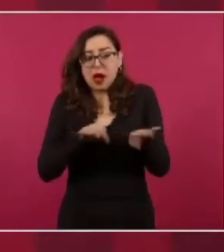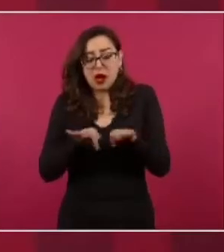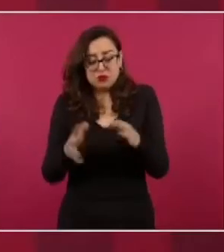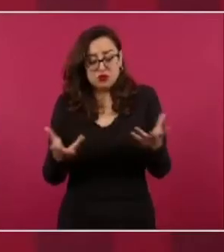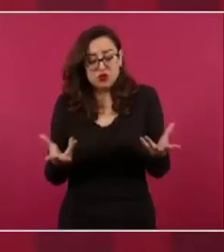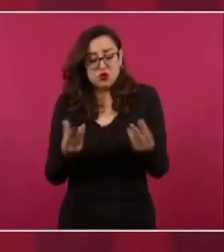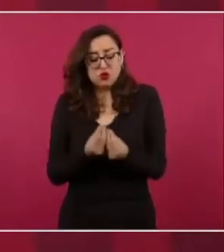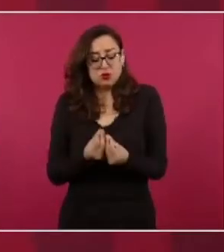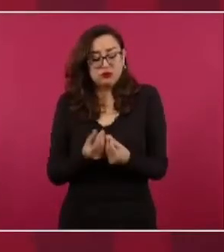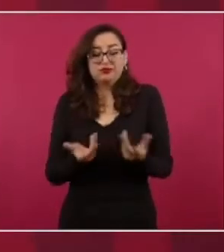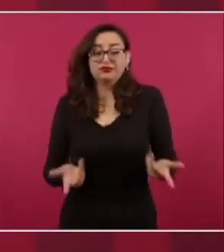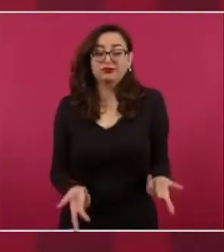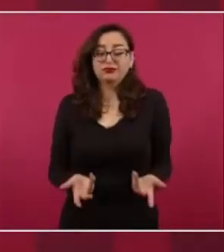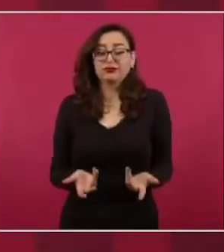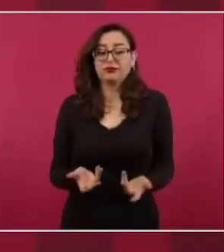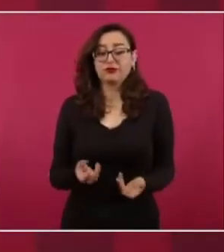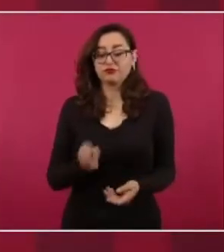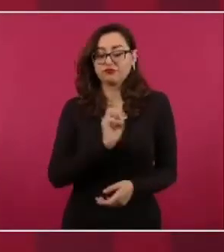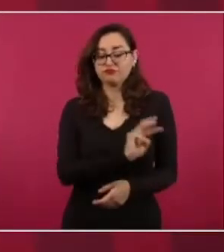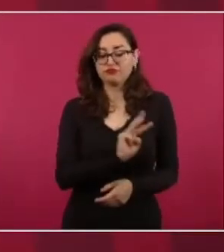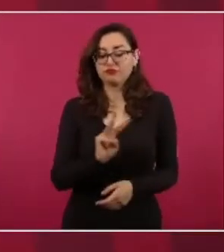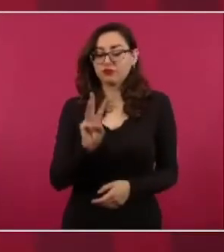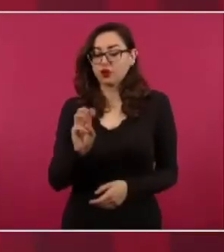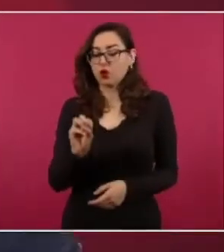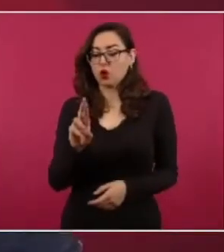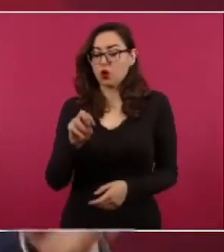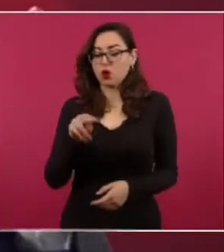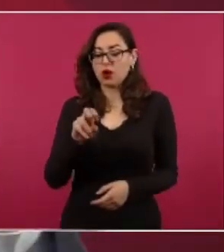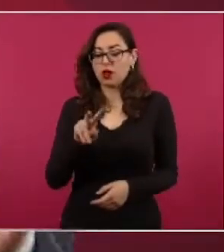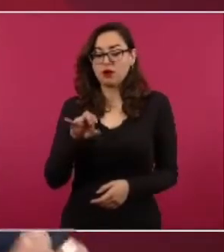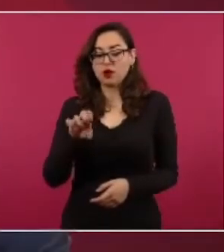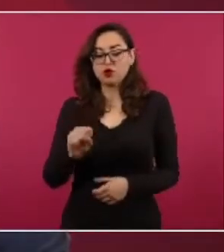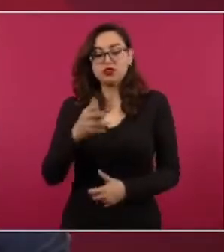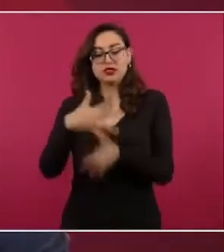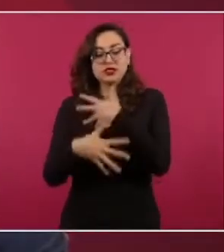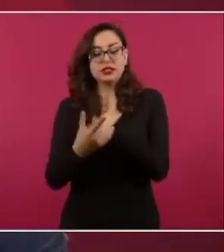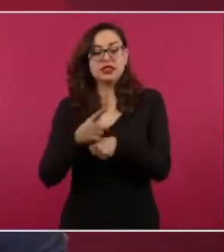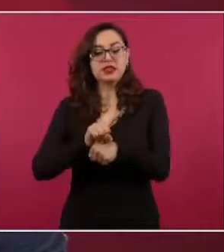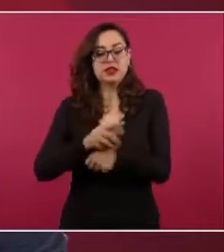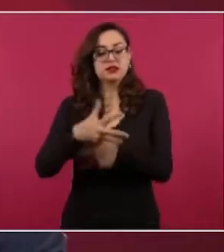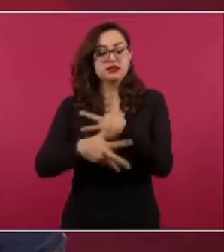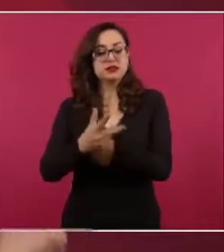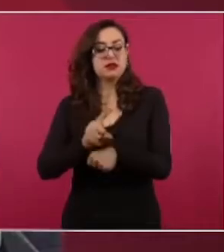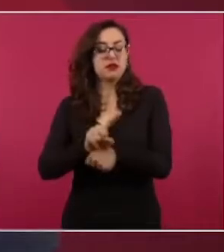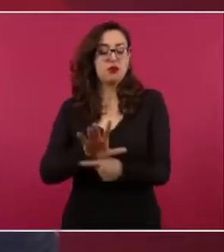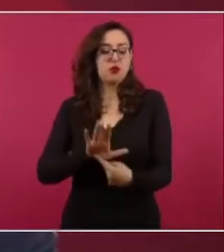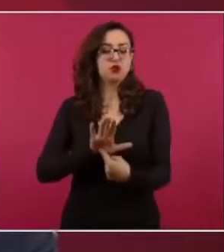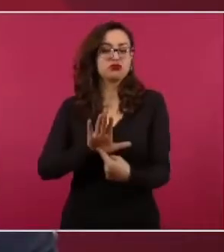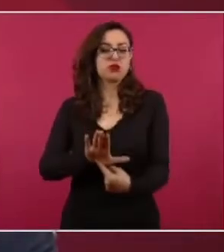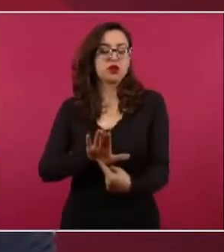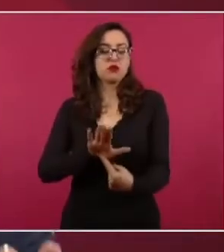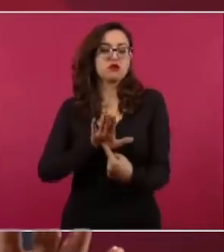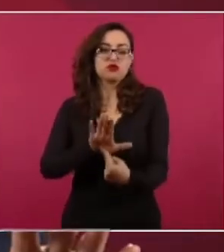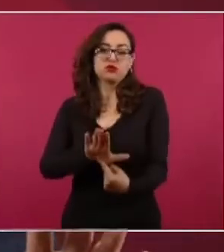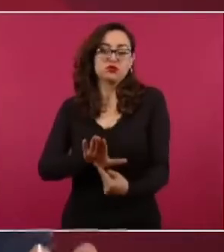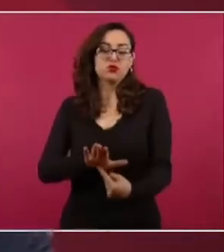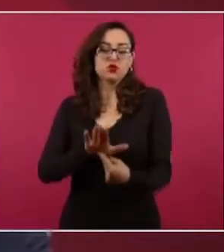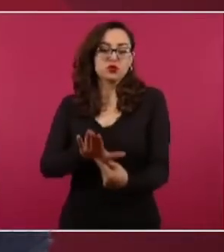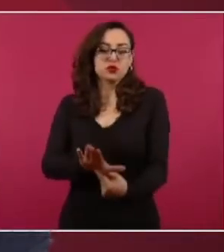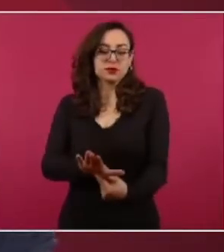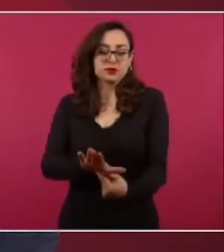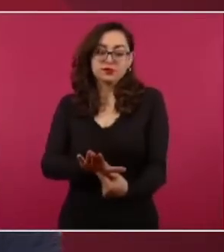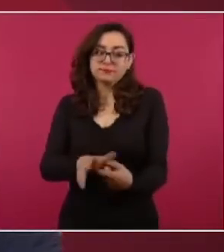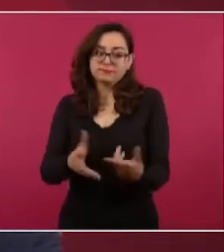publicamos quincenalmente el boletín de exceso de mortalidad, que precisamente muestra estos análisis.